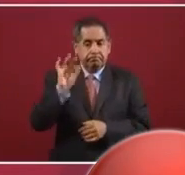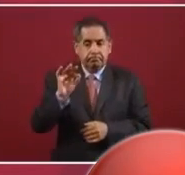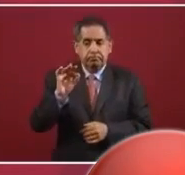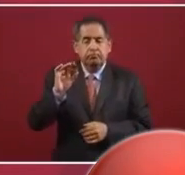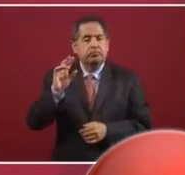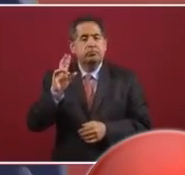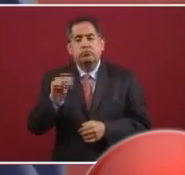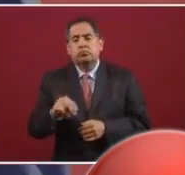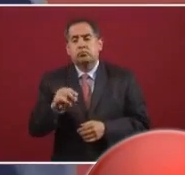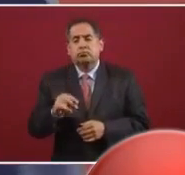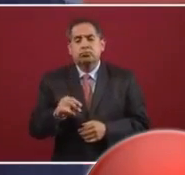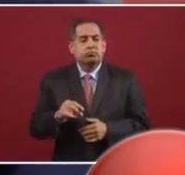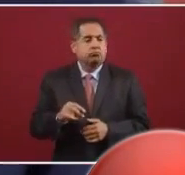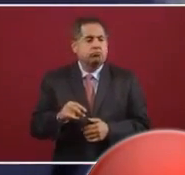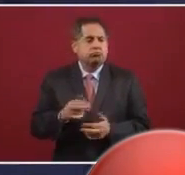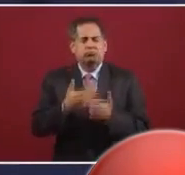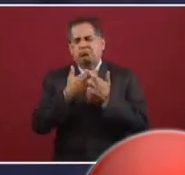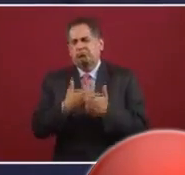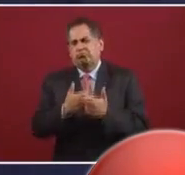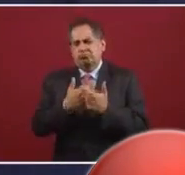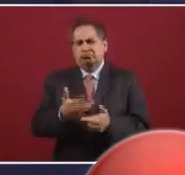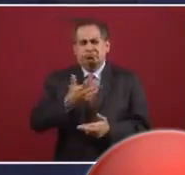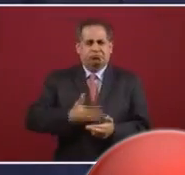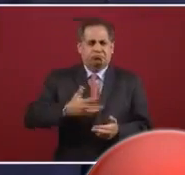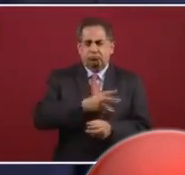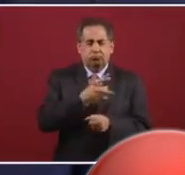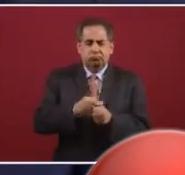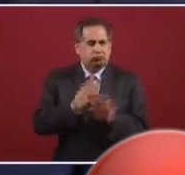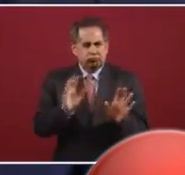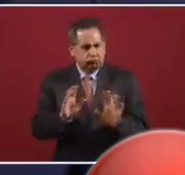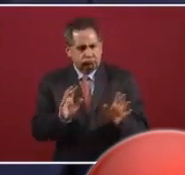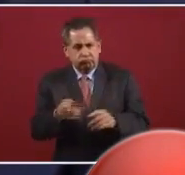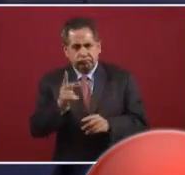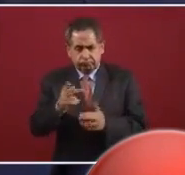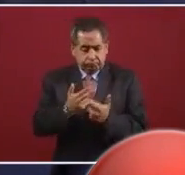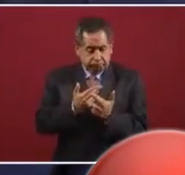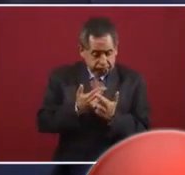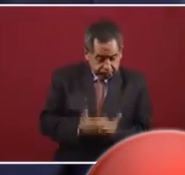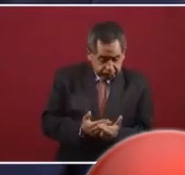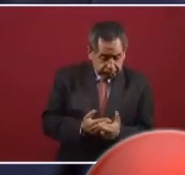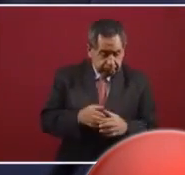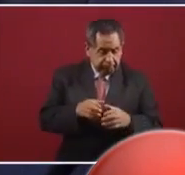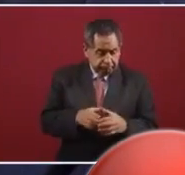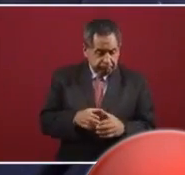significa el cuerno de la abundancia, pero lo mucho o lo poco que se tiene